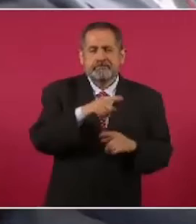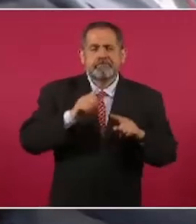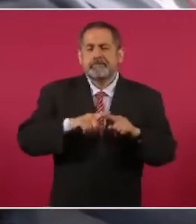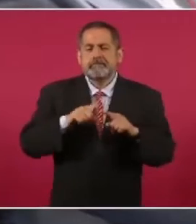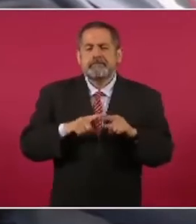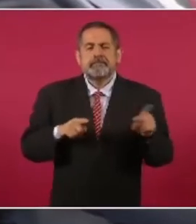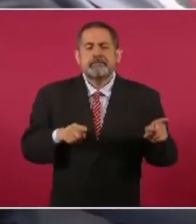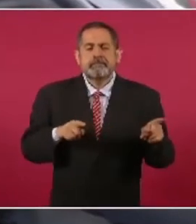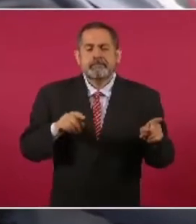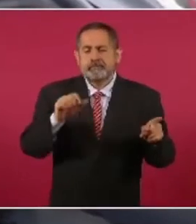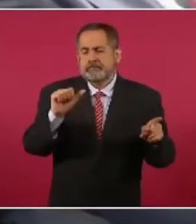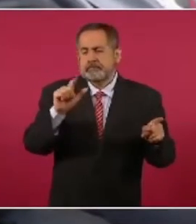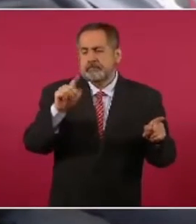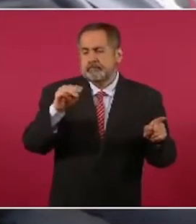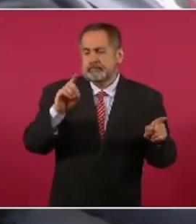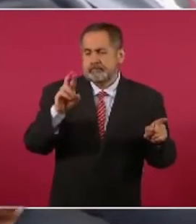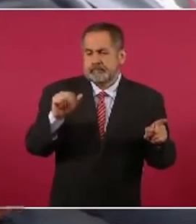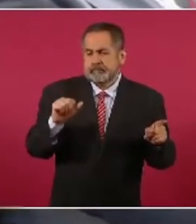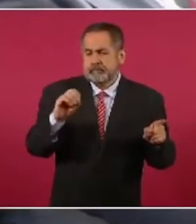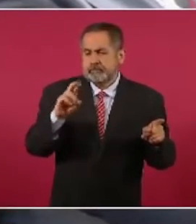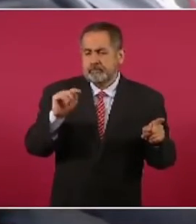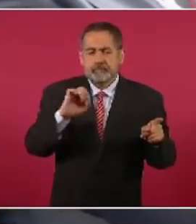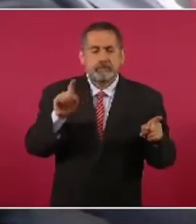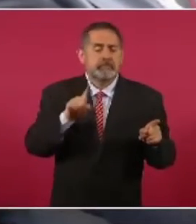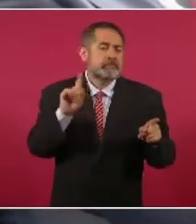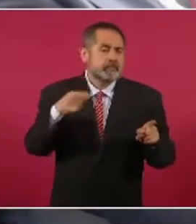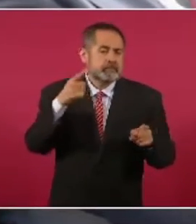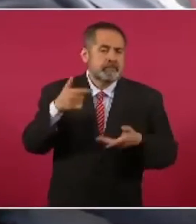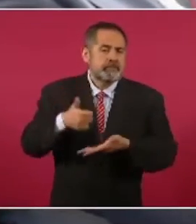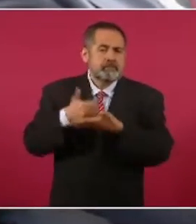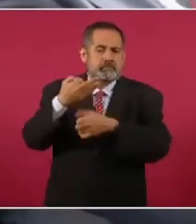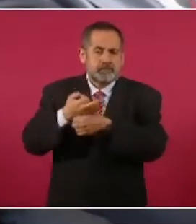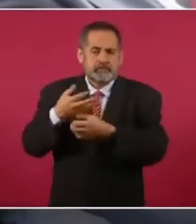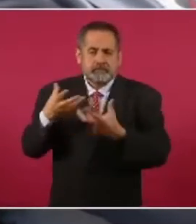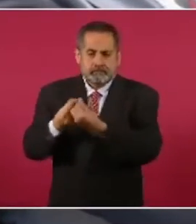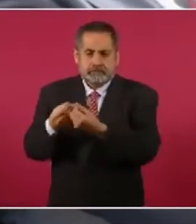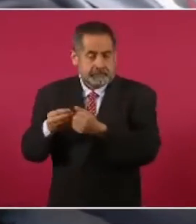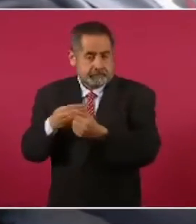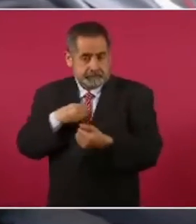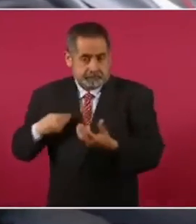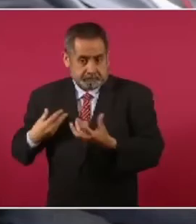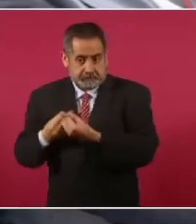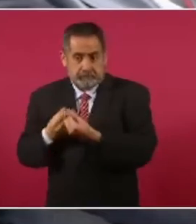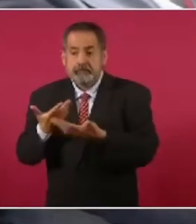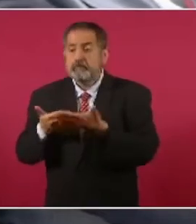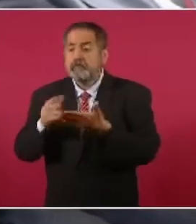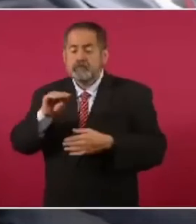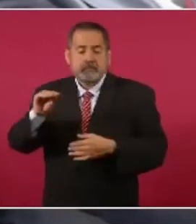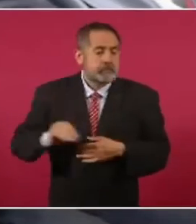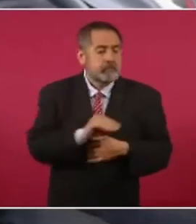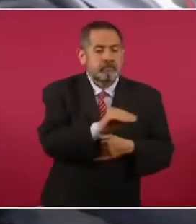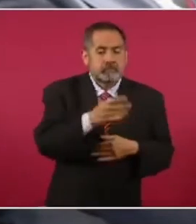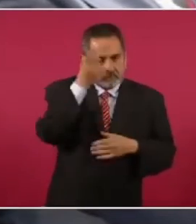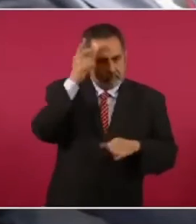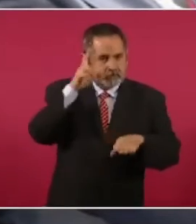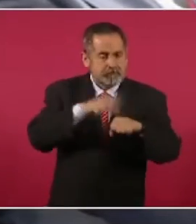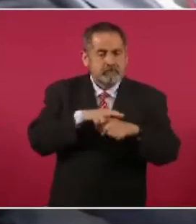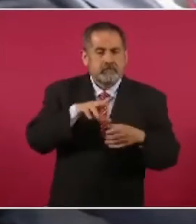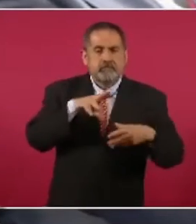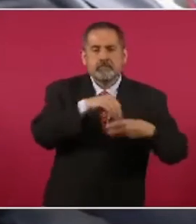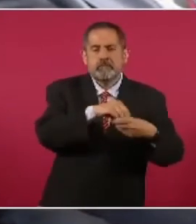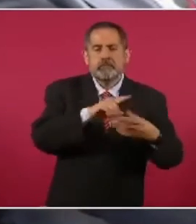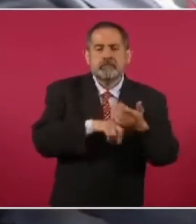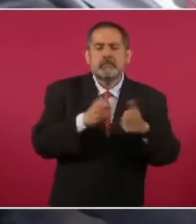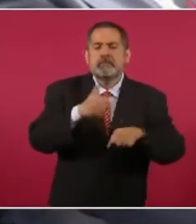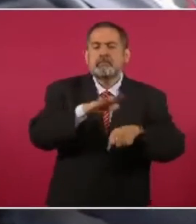de Almendra Ortiz Genis, quien era integrante de la ayudantía, sabemos, y que bueno, pues ahora es directora normativa de